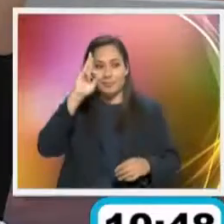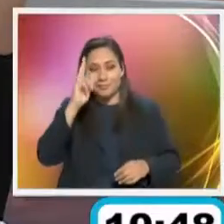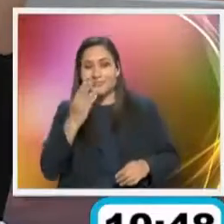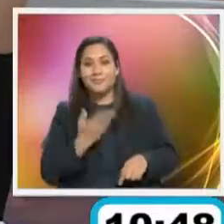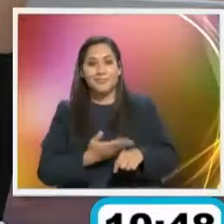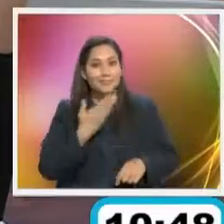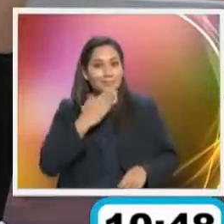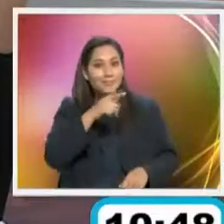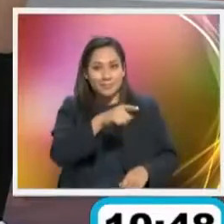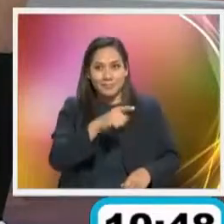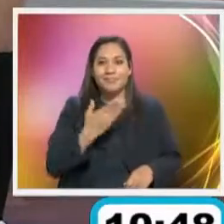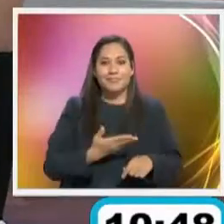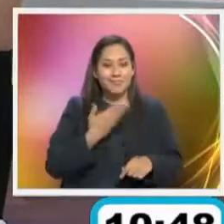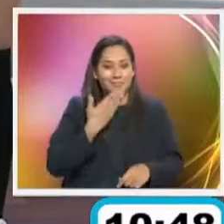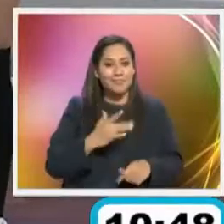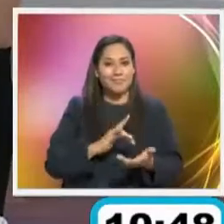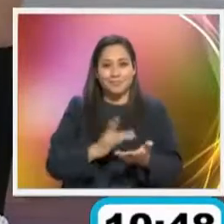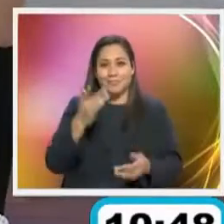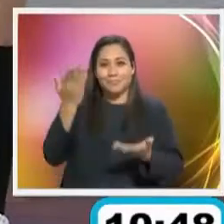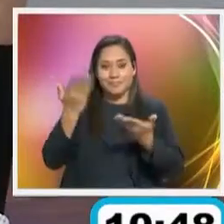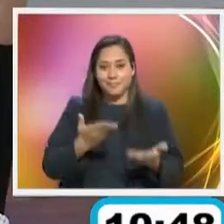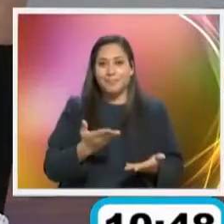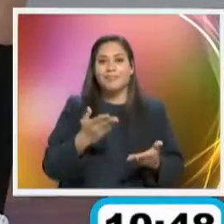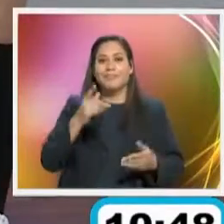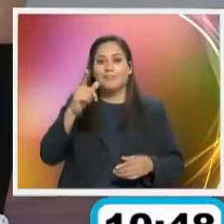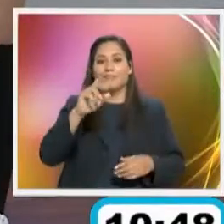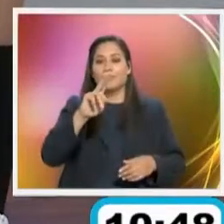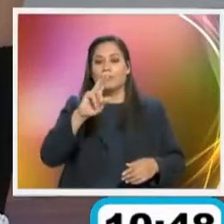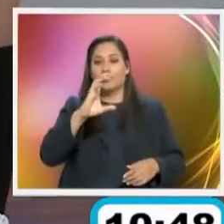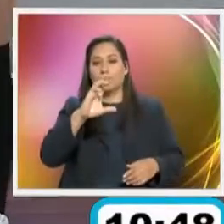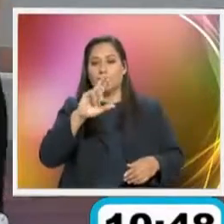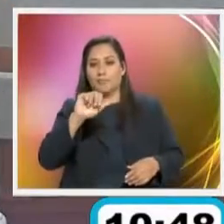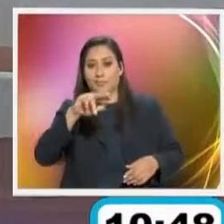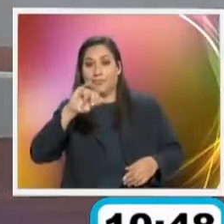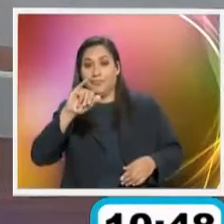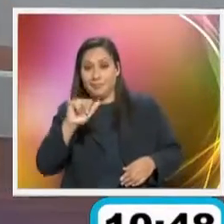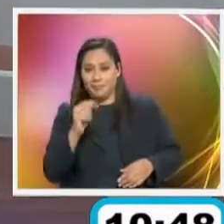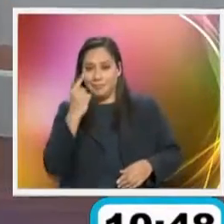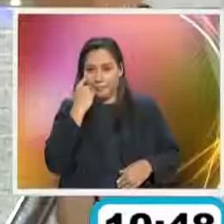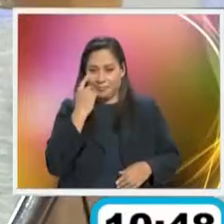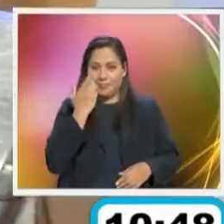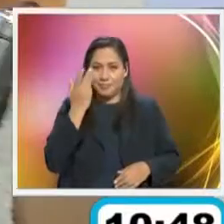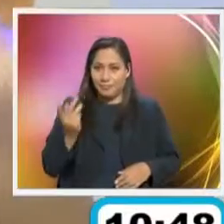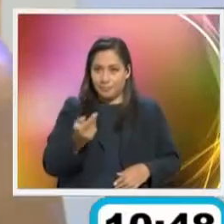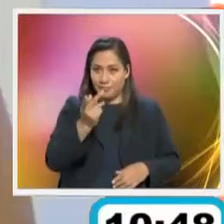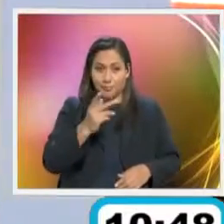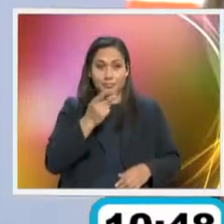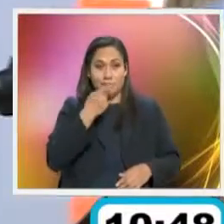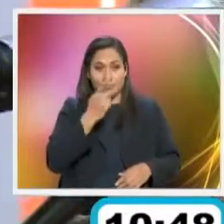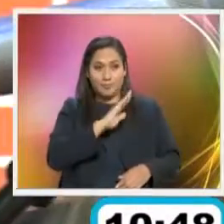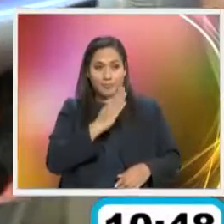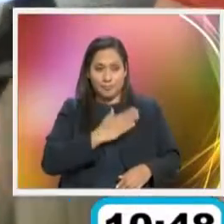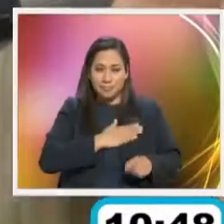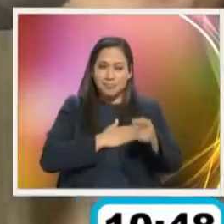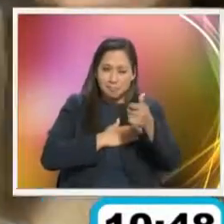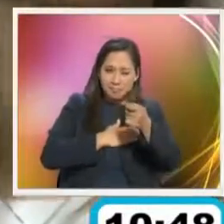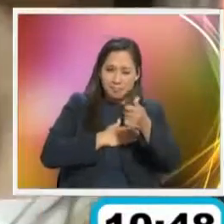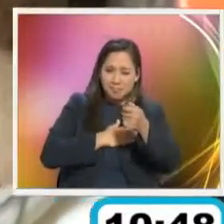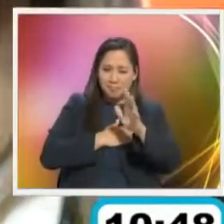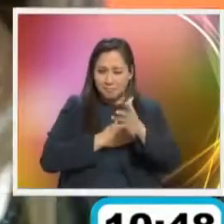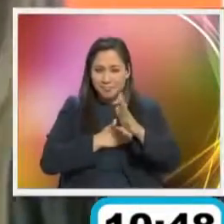Hola, muy bien. ¿Cómo les va? Ellas vienen de Ucrania y yo les quiero preguntar, ¿hablan español?